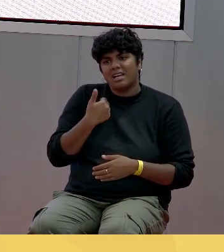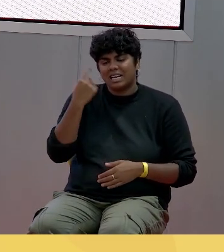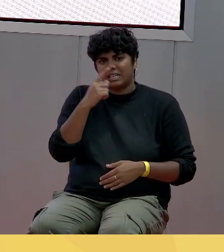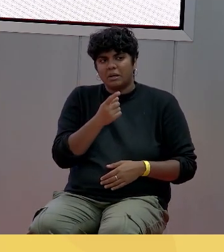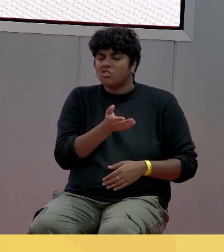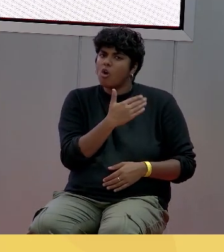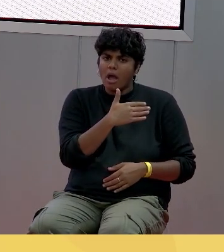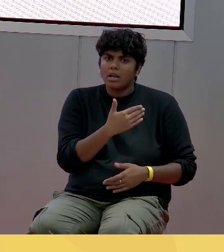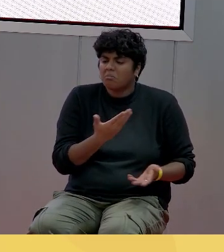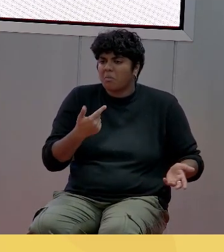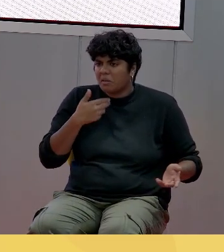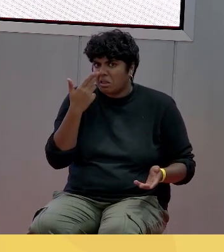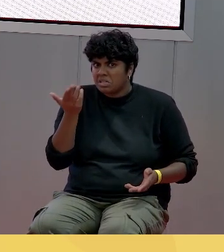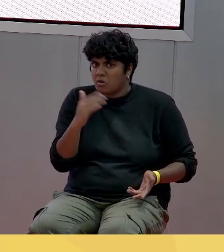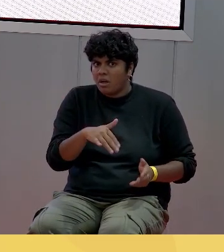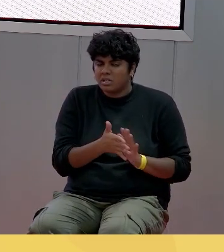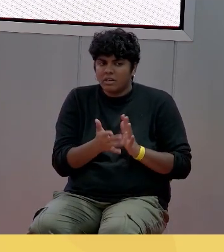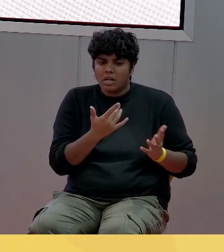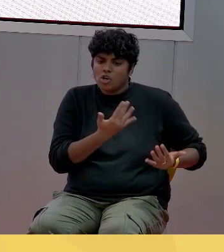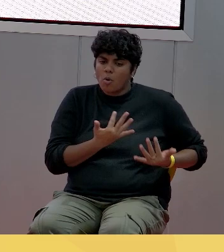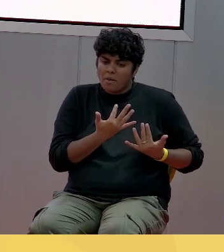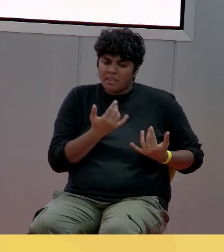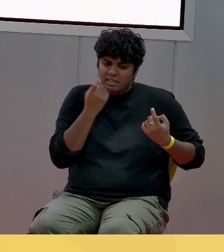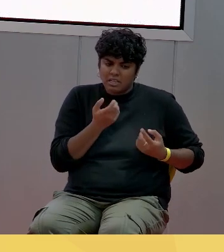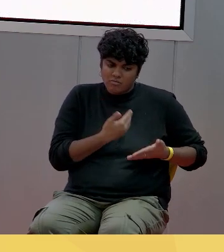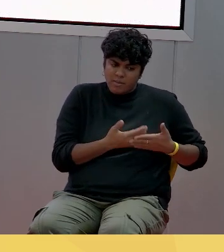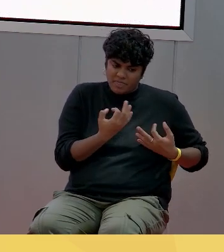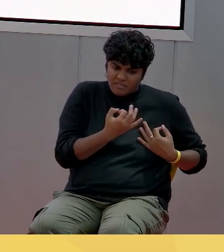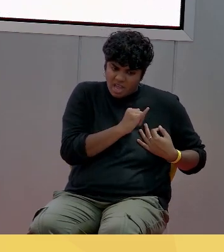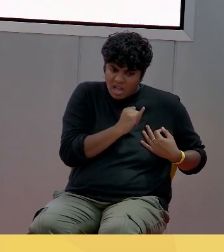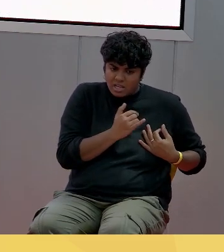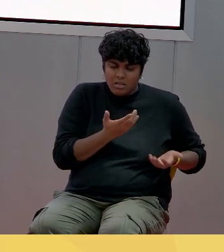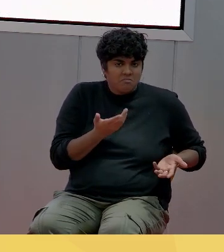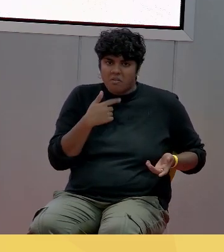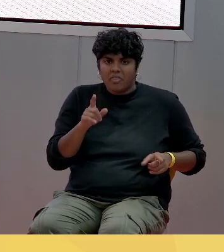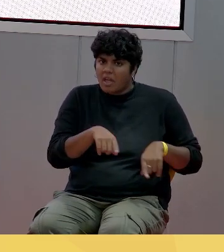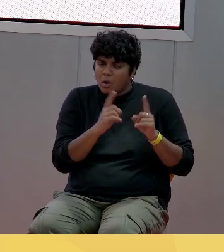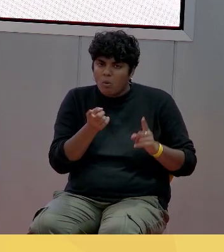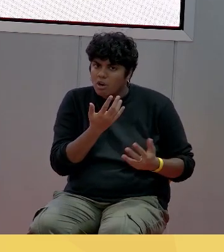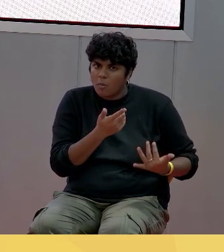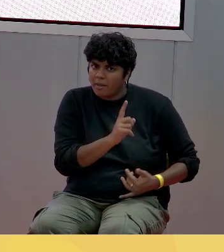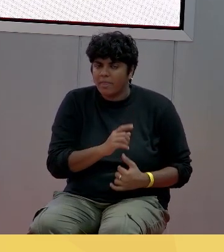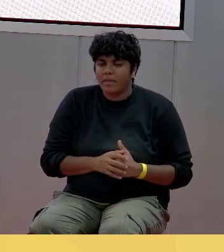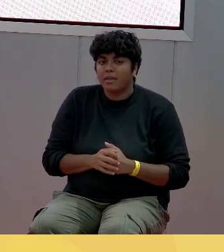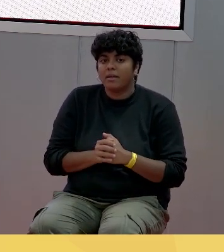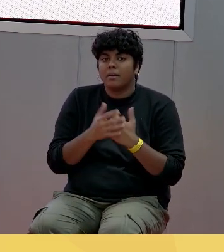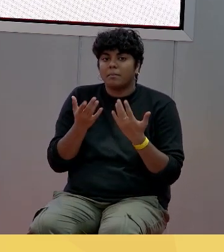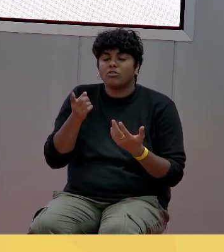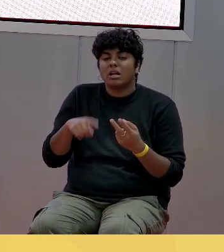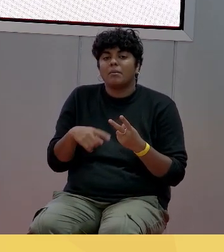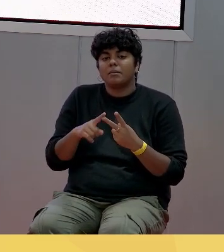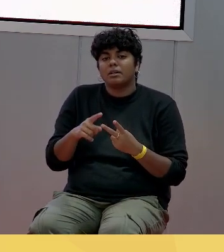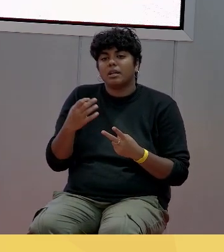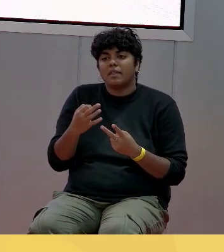les interesa y no los va a convencer el hecho de que la tengamos. Aún así tenemos que hacerla, es muy importante la evidencia científica, pero creo que también tenemos